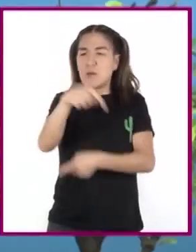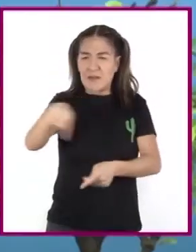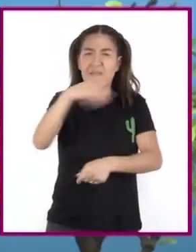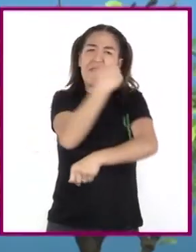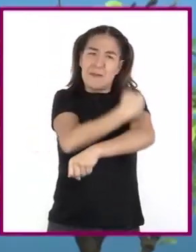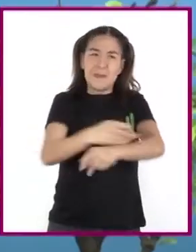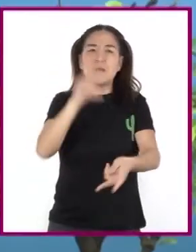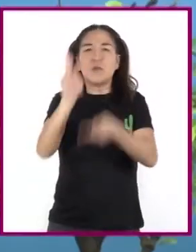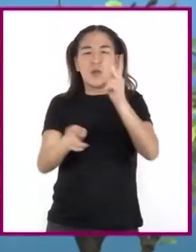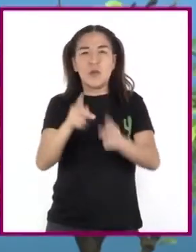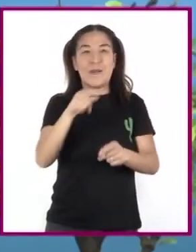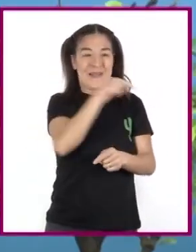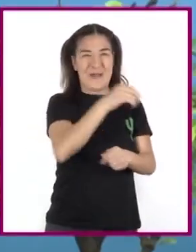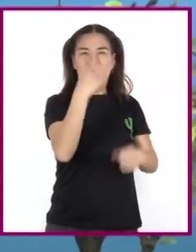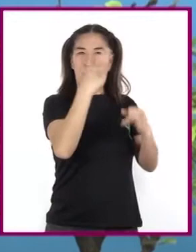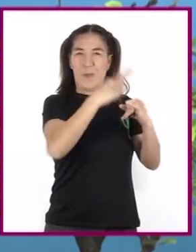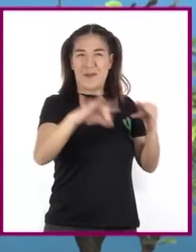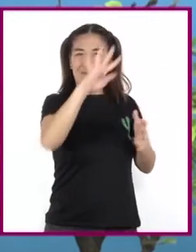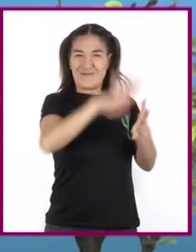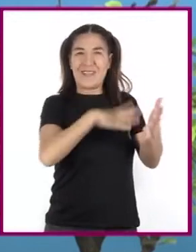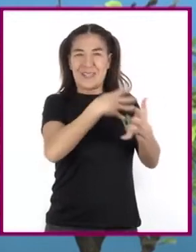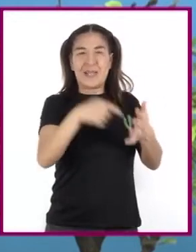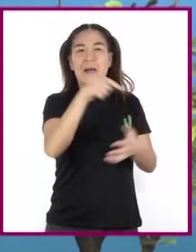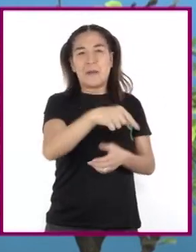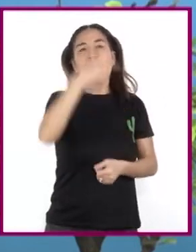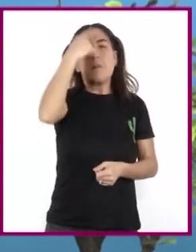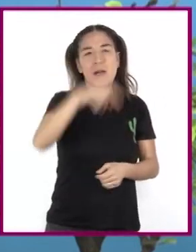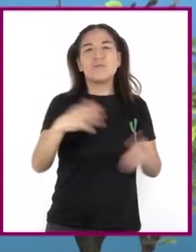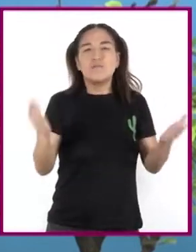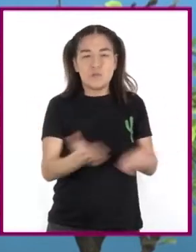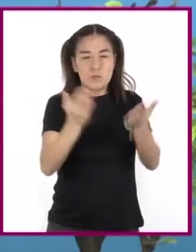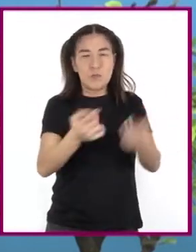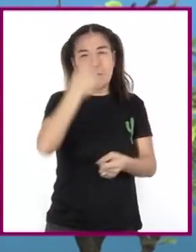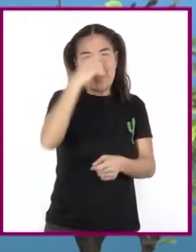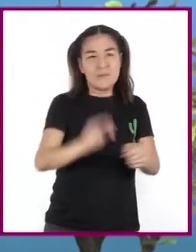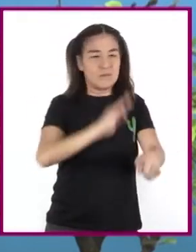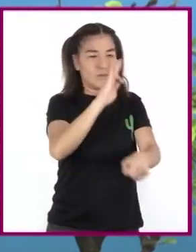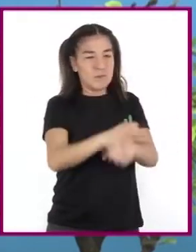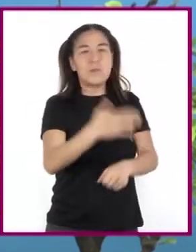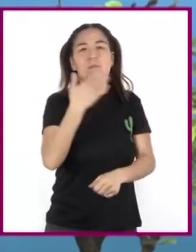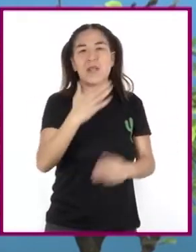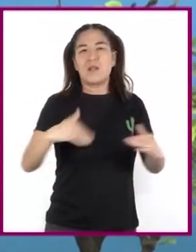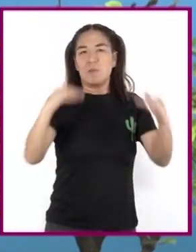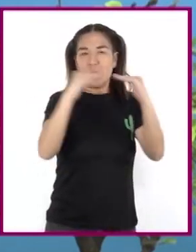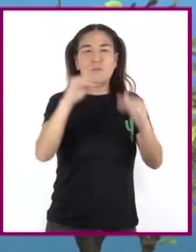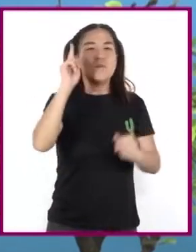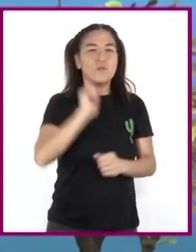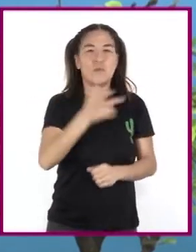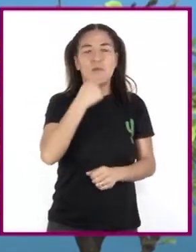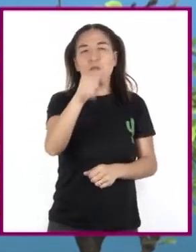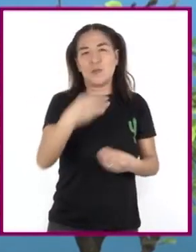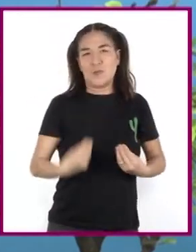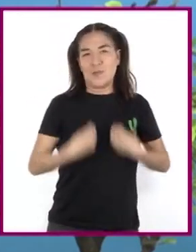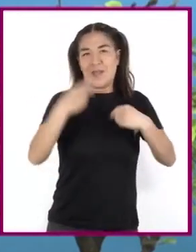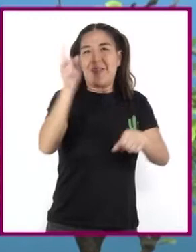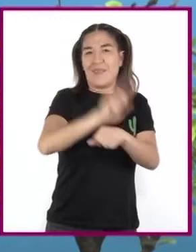incluidas en la última tabla podrían utilizar para promover la igualdad de género en sus relaciones cotidianas. Con